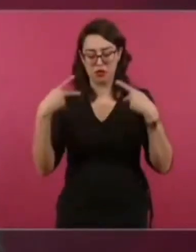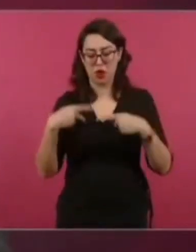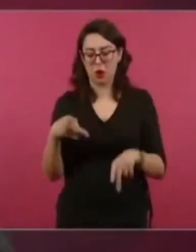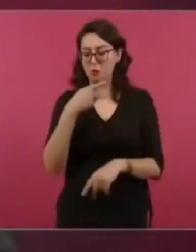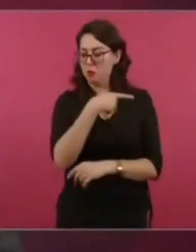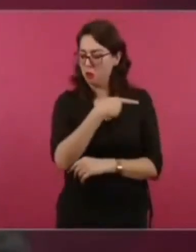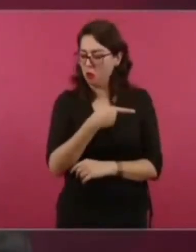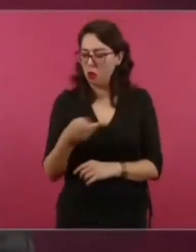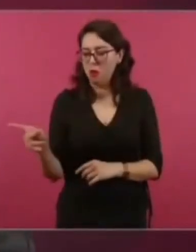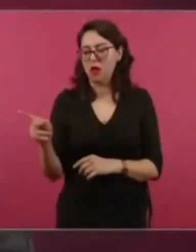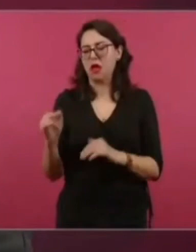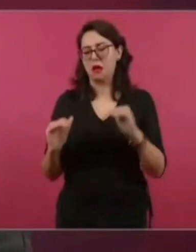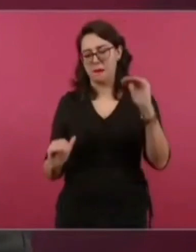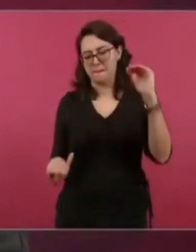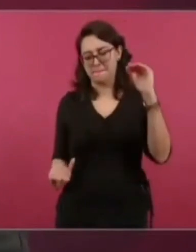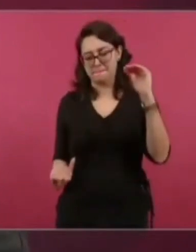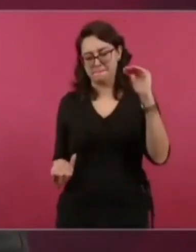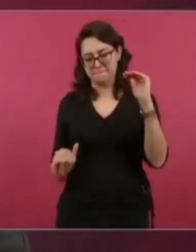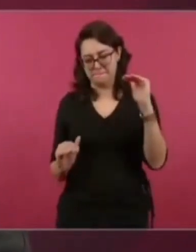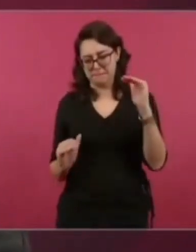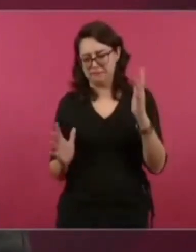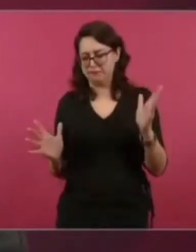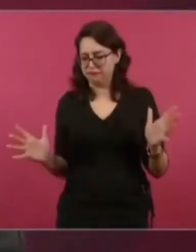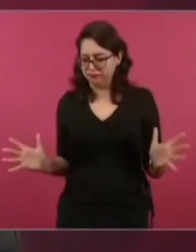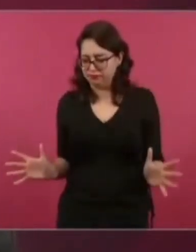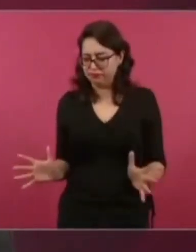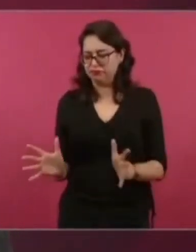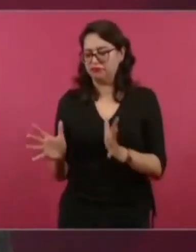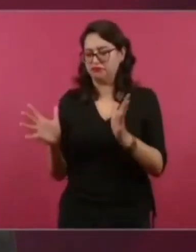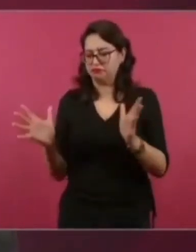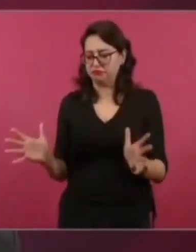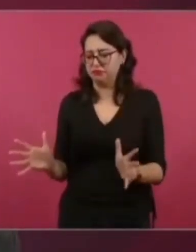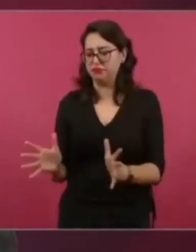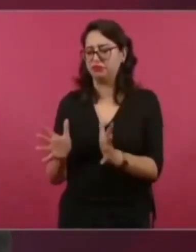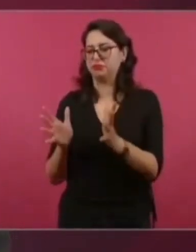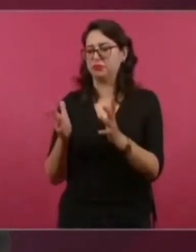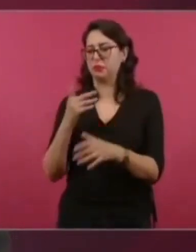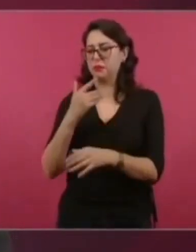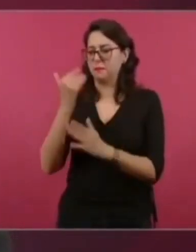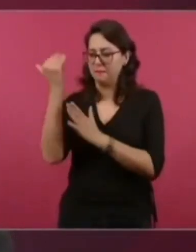y se disminuyera la desigualdad.